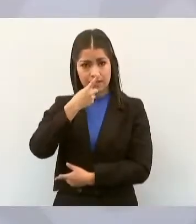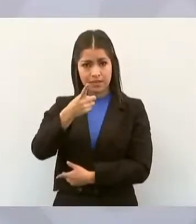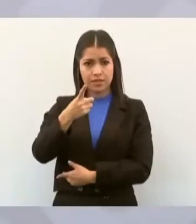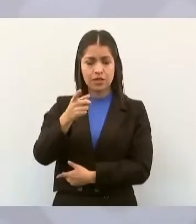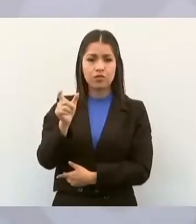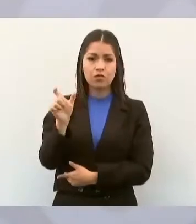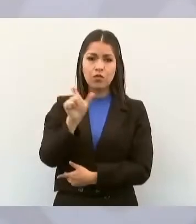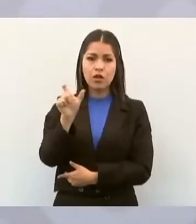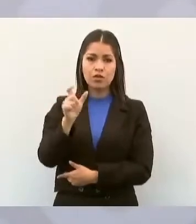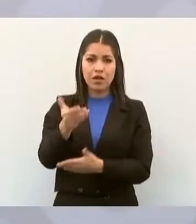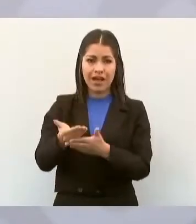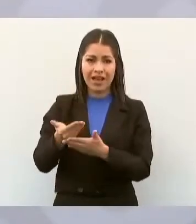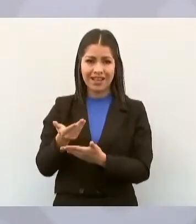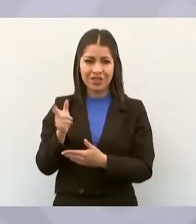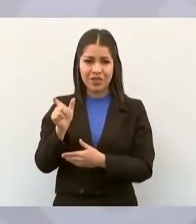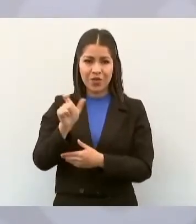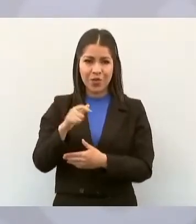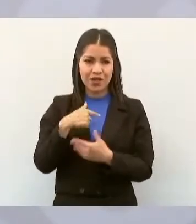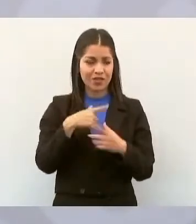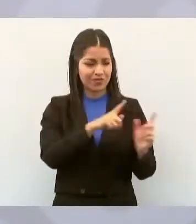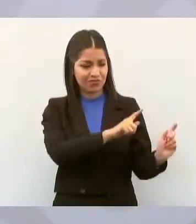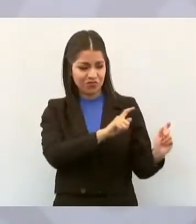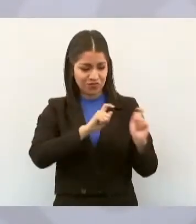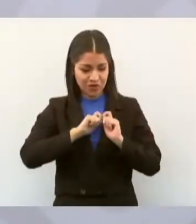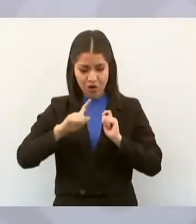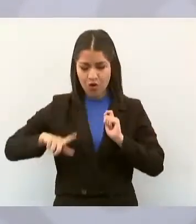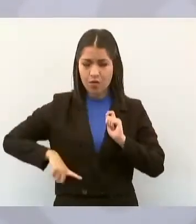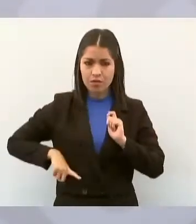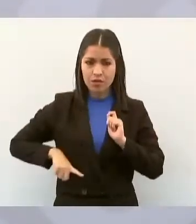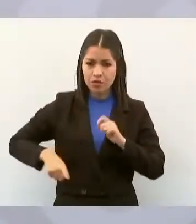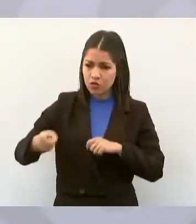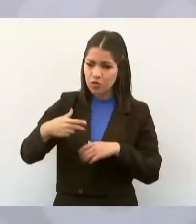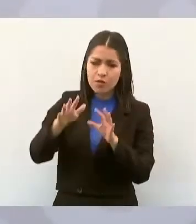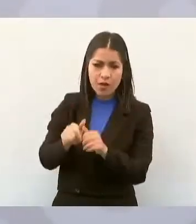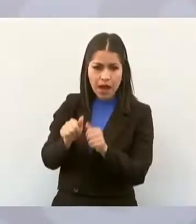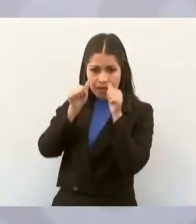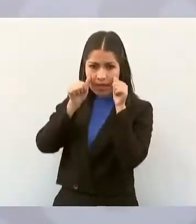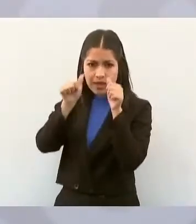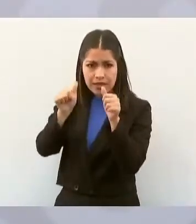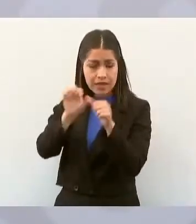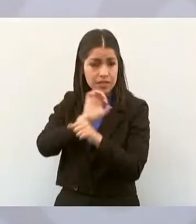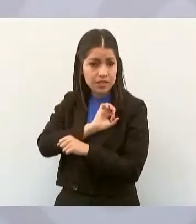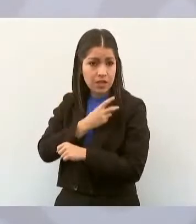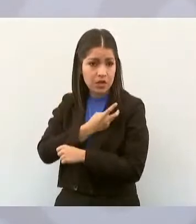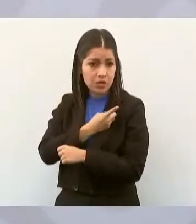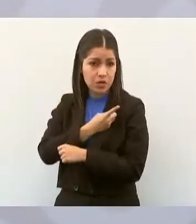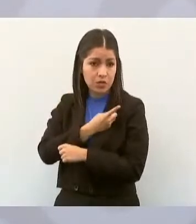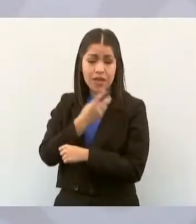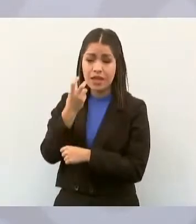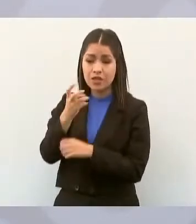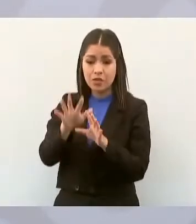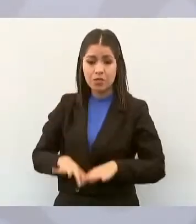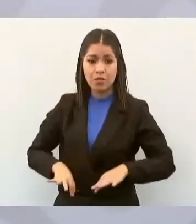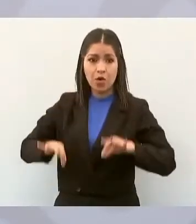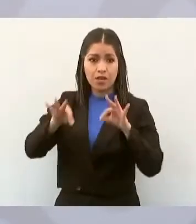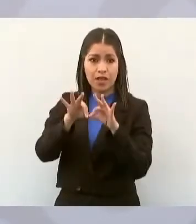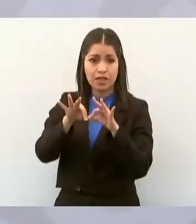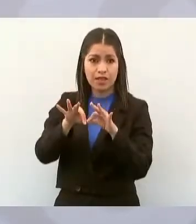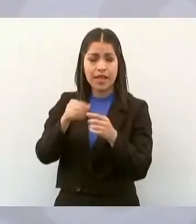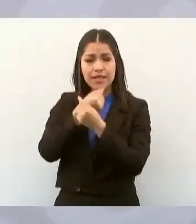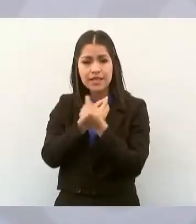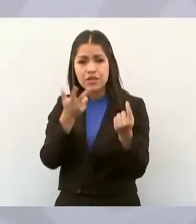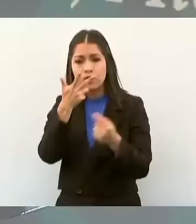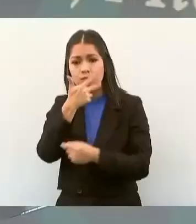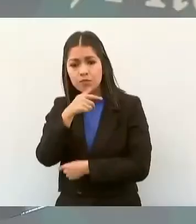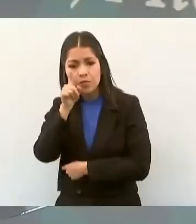cuando llegamos al gobierno, la prioridad fue atender la salud de las niñas y los niños, de